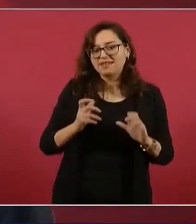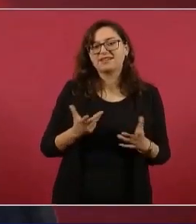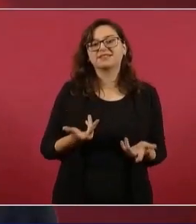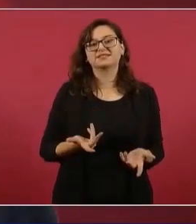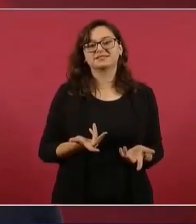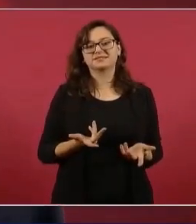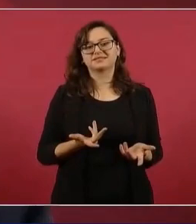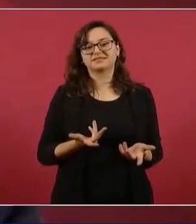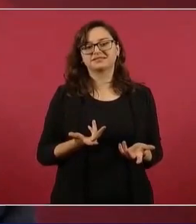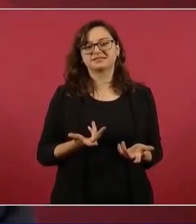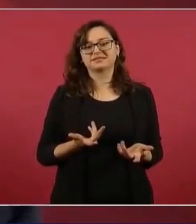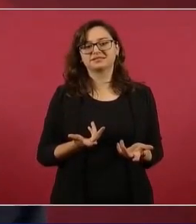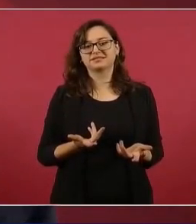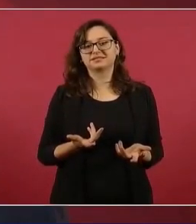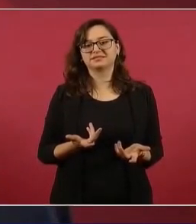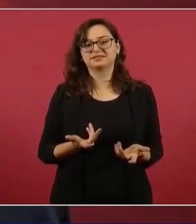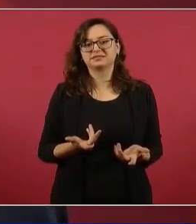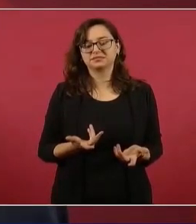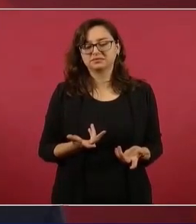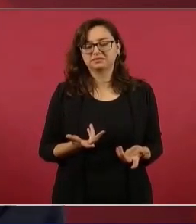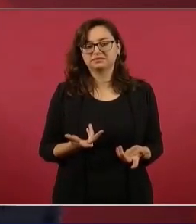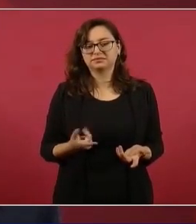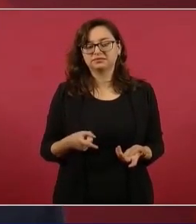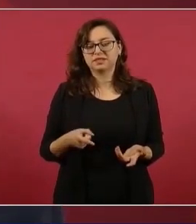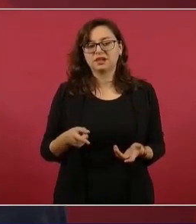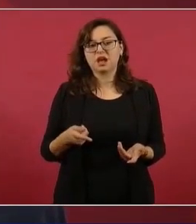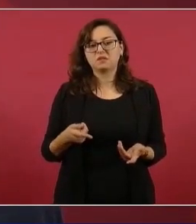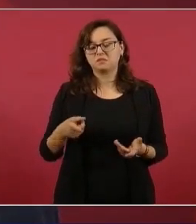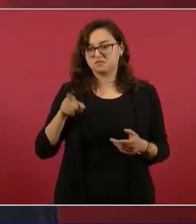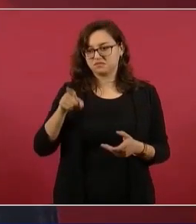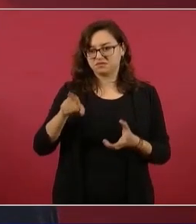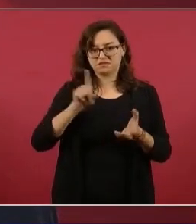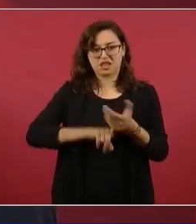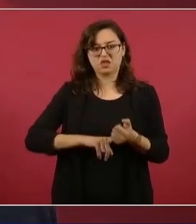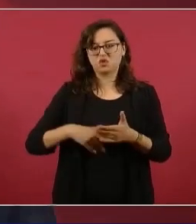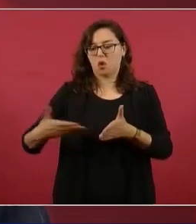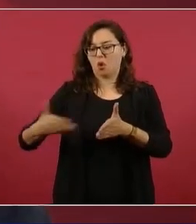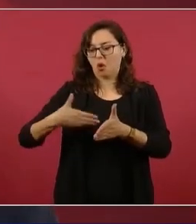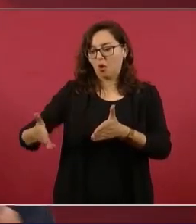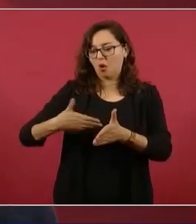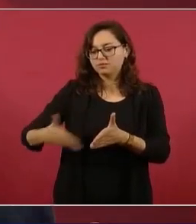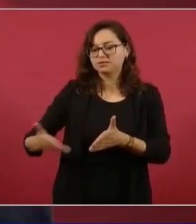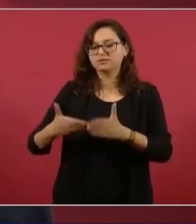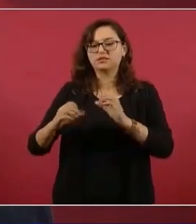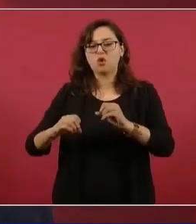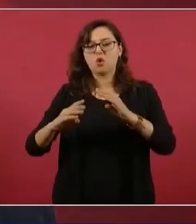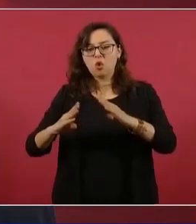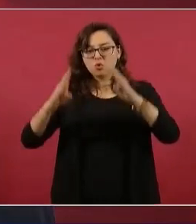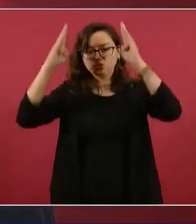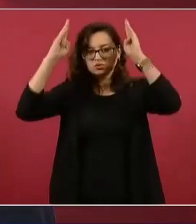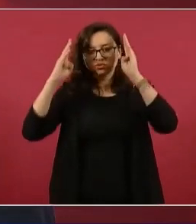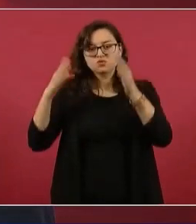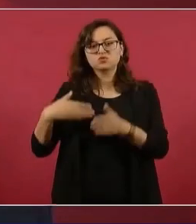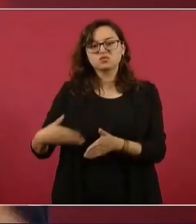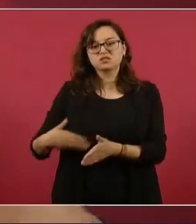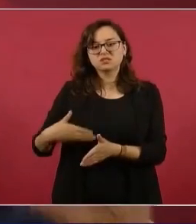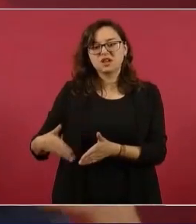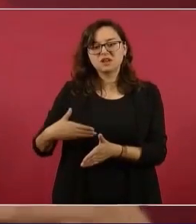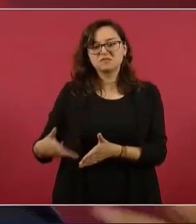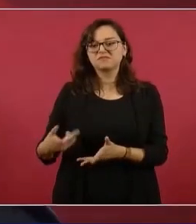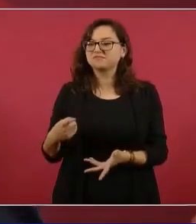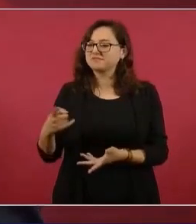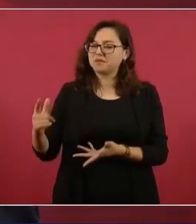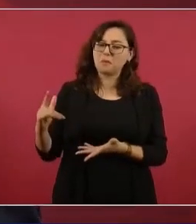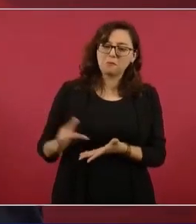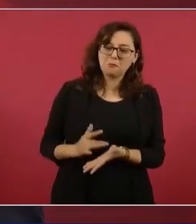cocineros, chef, son muy